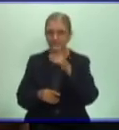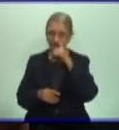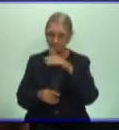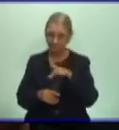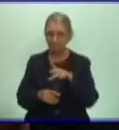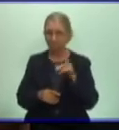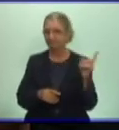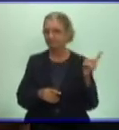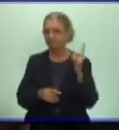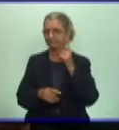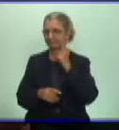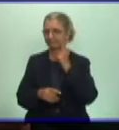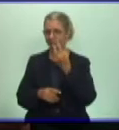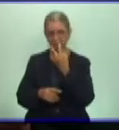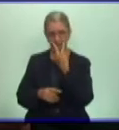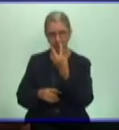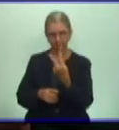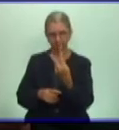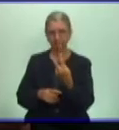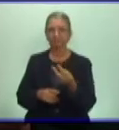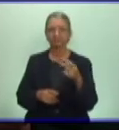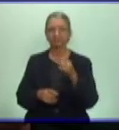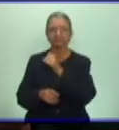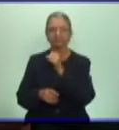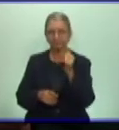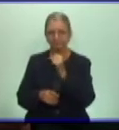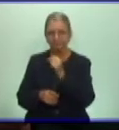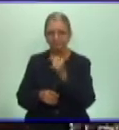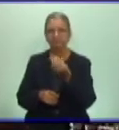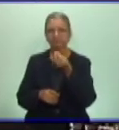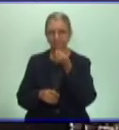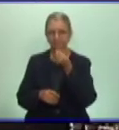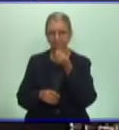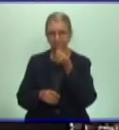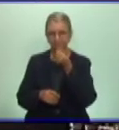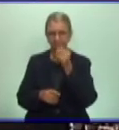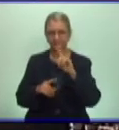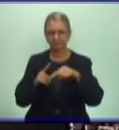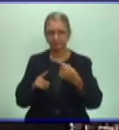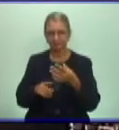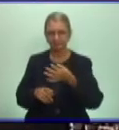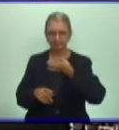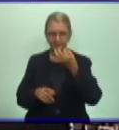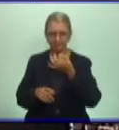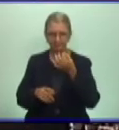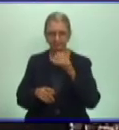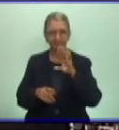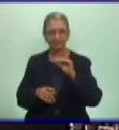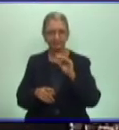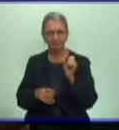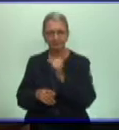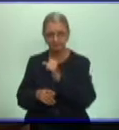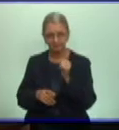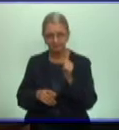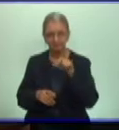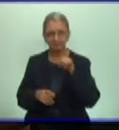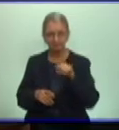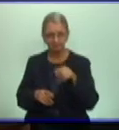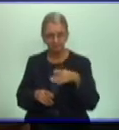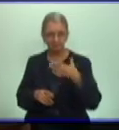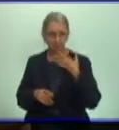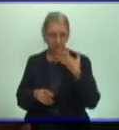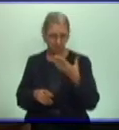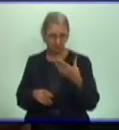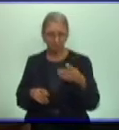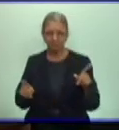canción y está también dándole salida a las habilidades que fortalece o que desarrolla la asignatura Educación Artística y dentro de ella la